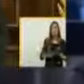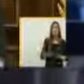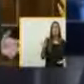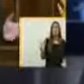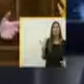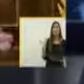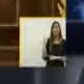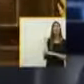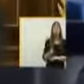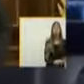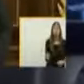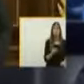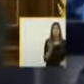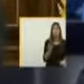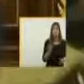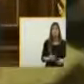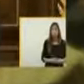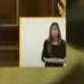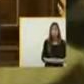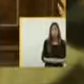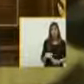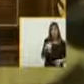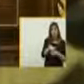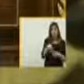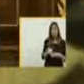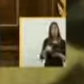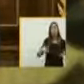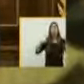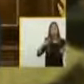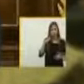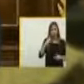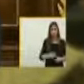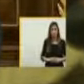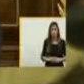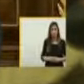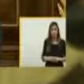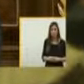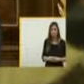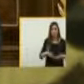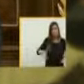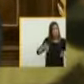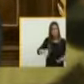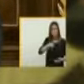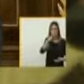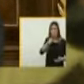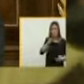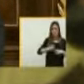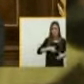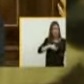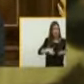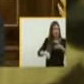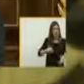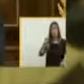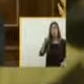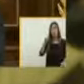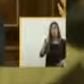citar otras muchas. No, pero que aquí, citar... Roberto, perdón, un nivel literario, de gusto literario, por lo que se ve del señor Rajoy, está en don Ramón